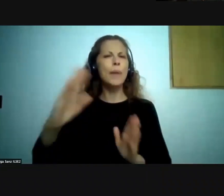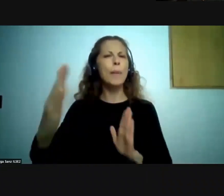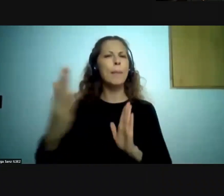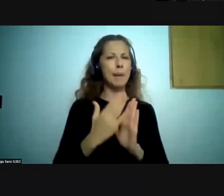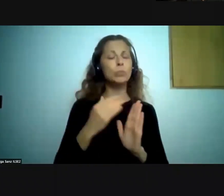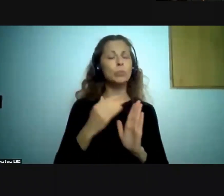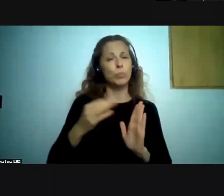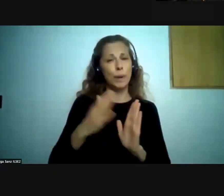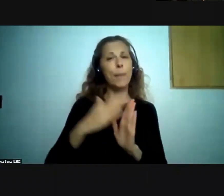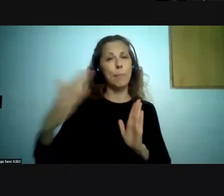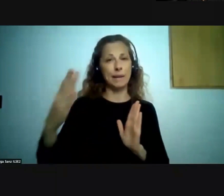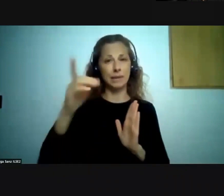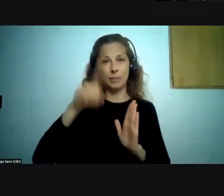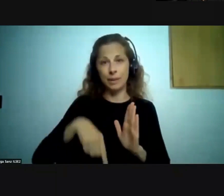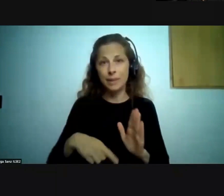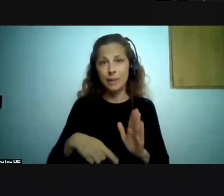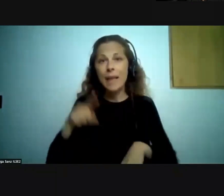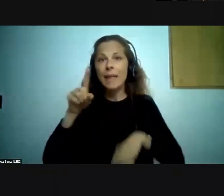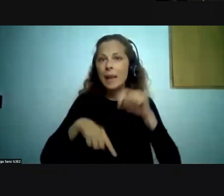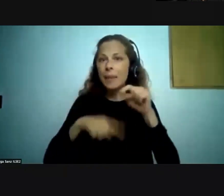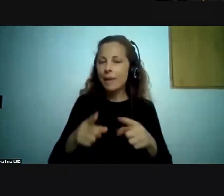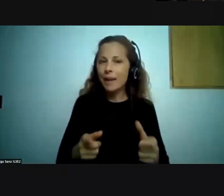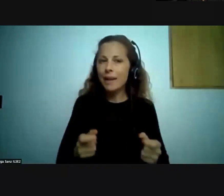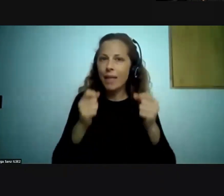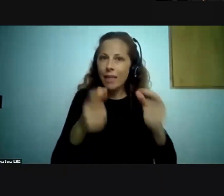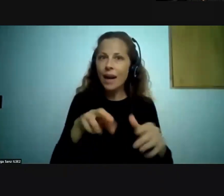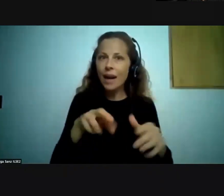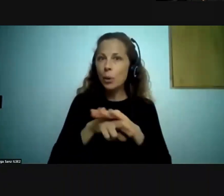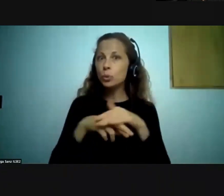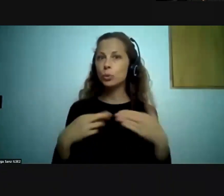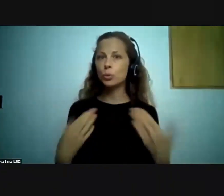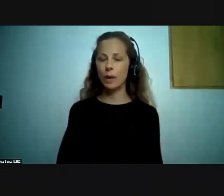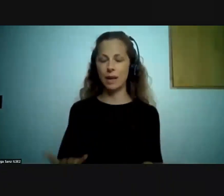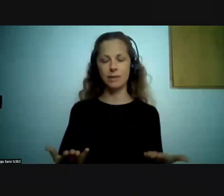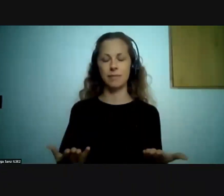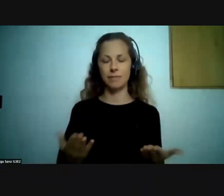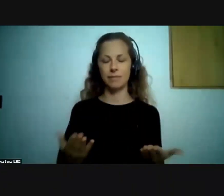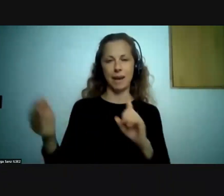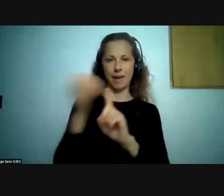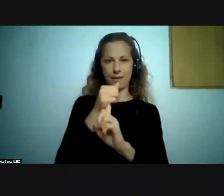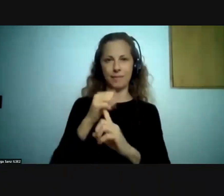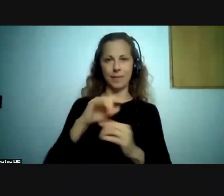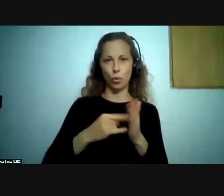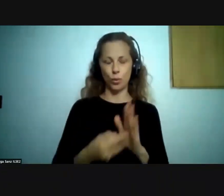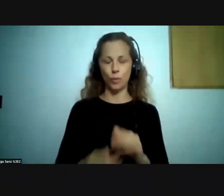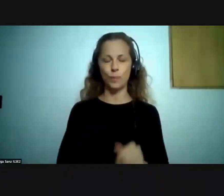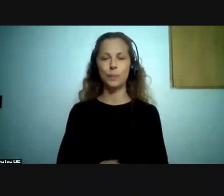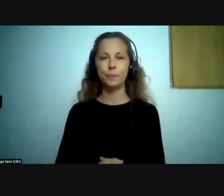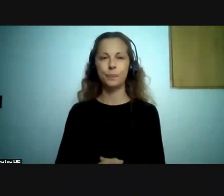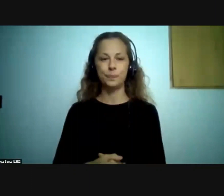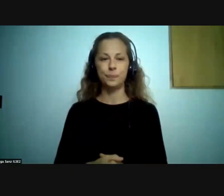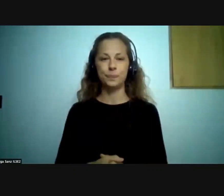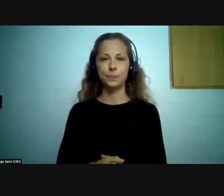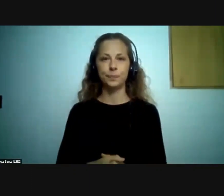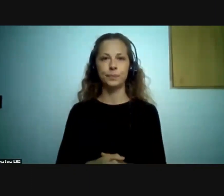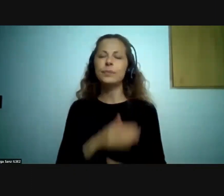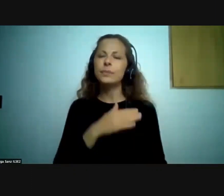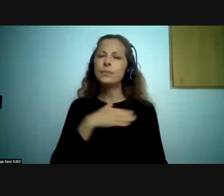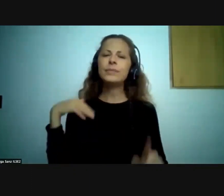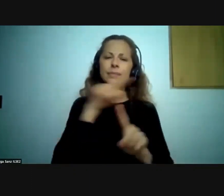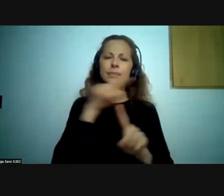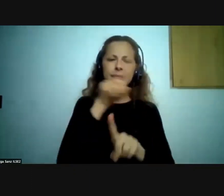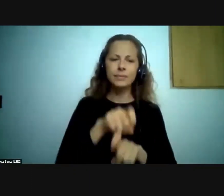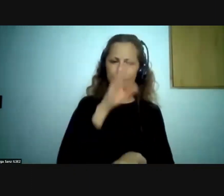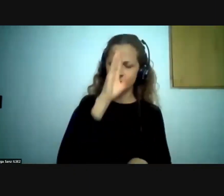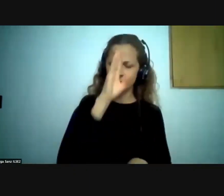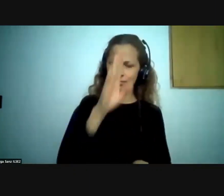más. Al final depende de los recursos que pongamos para alcanzarla. Miguel, yo quería recabar la opinión que tienes sobre la ley que está, vamos,